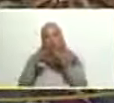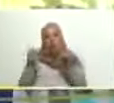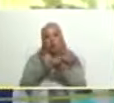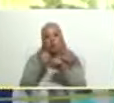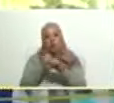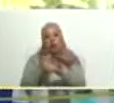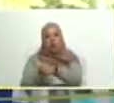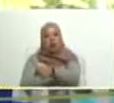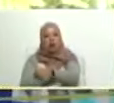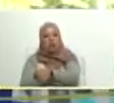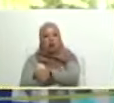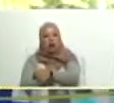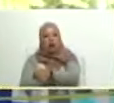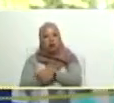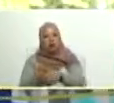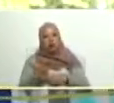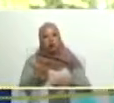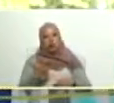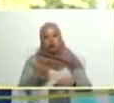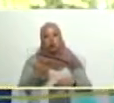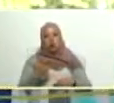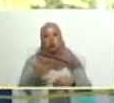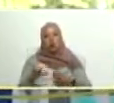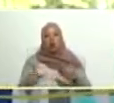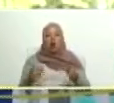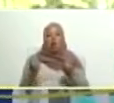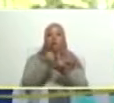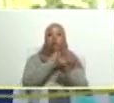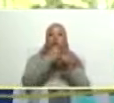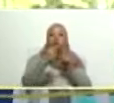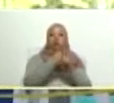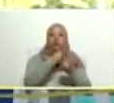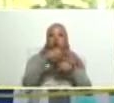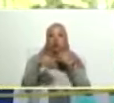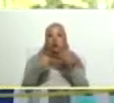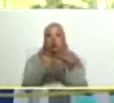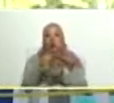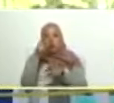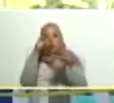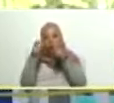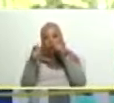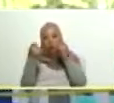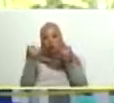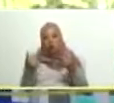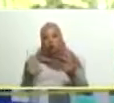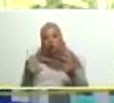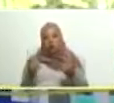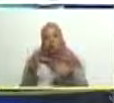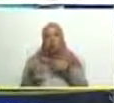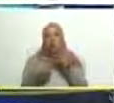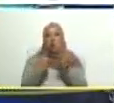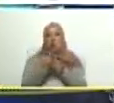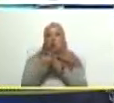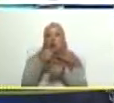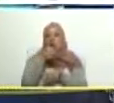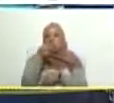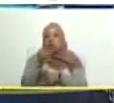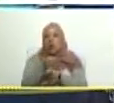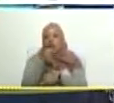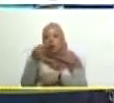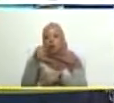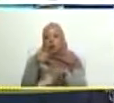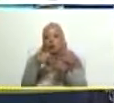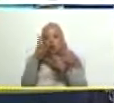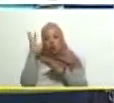Primero. Vamos al combate, vamos a la batalla espiritual y vamos a la victoria siempre, con Dios